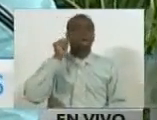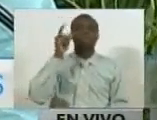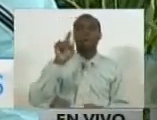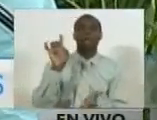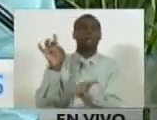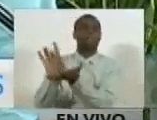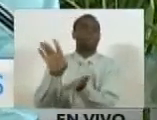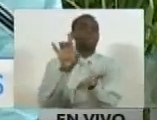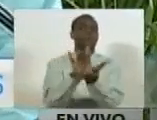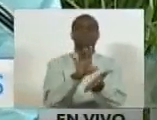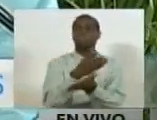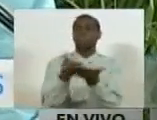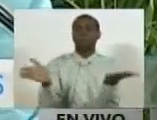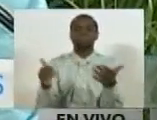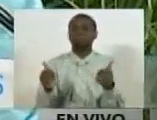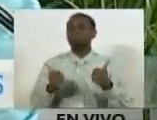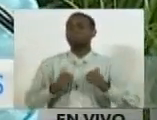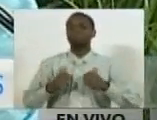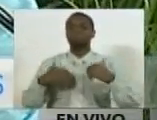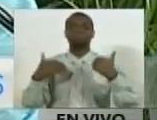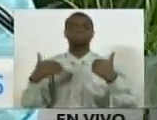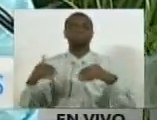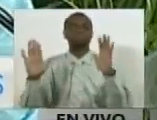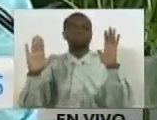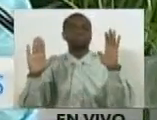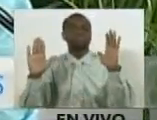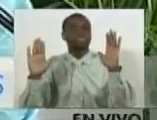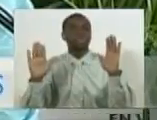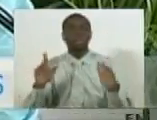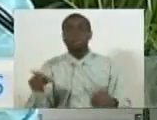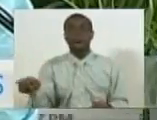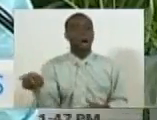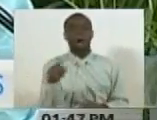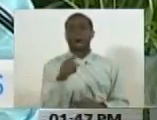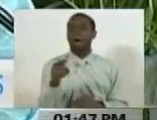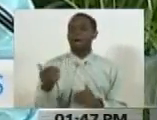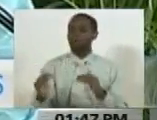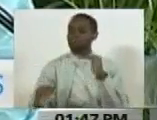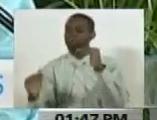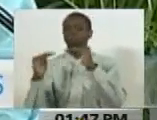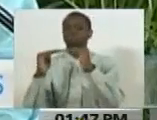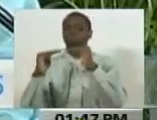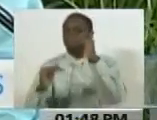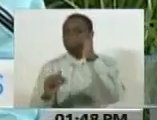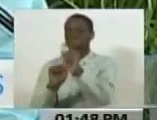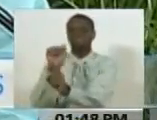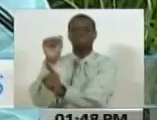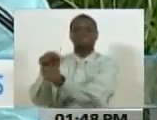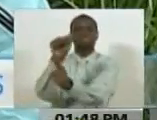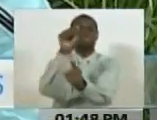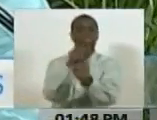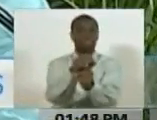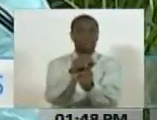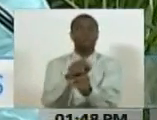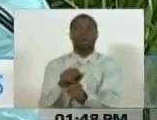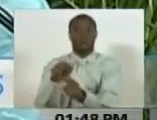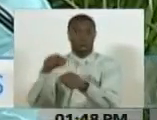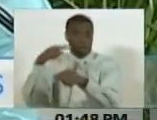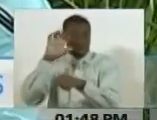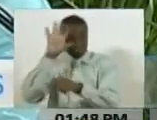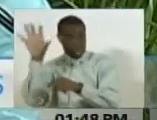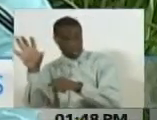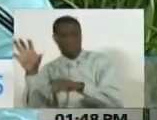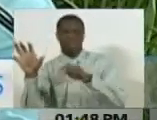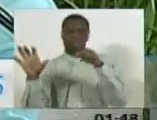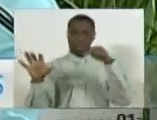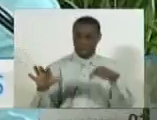fueran quién sabe qué cosa, son tratados sin ninguna dignidad, en Venezuela, a pesar del ataque económico que nos